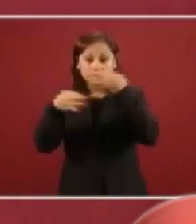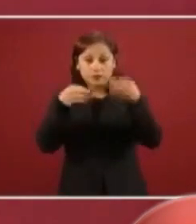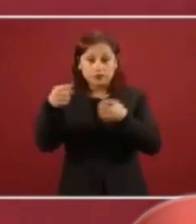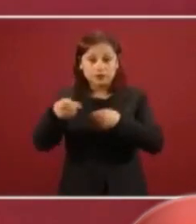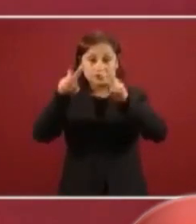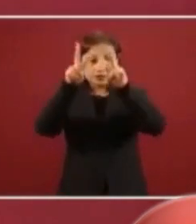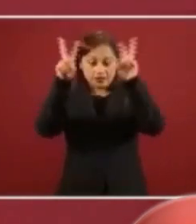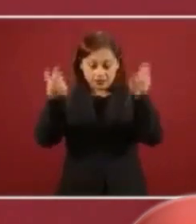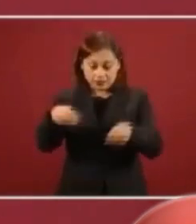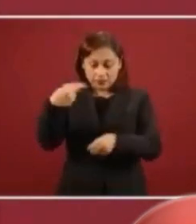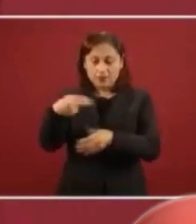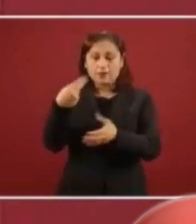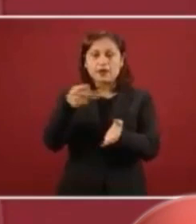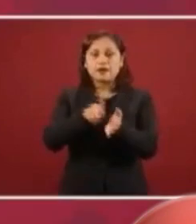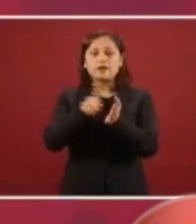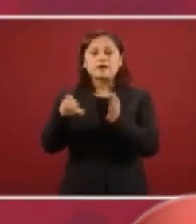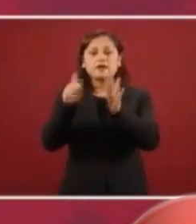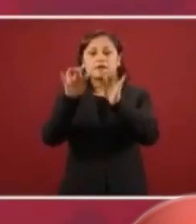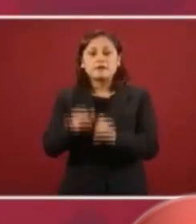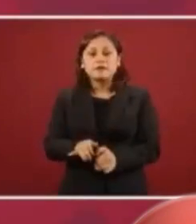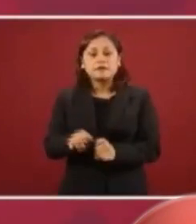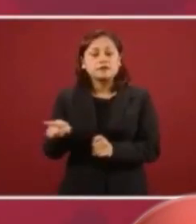palabra más palabra menos